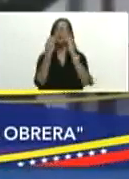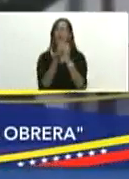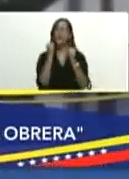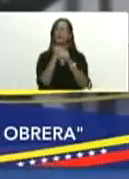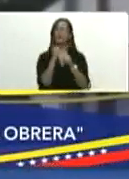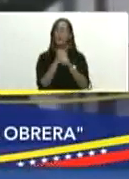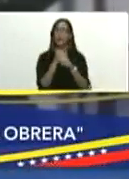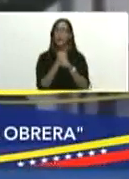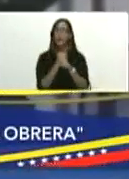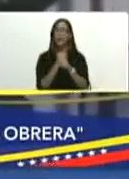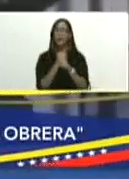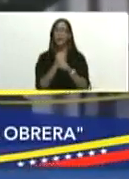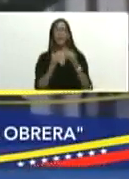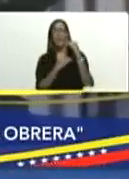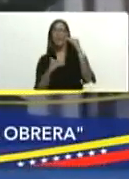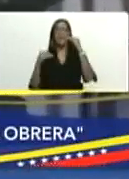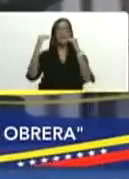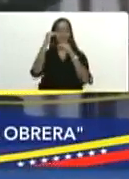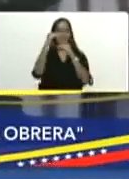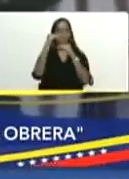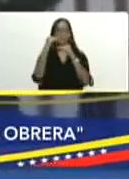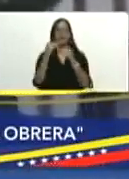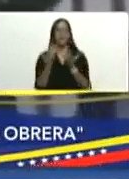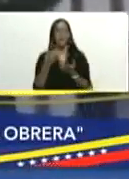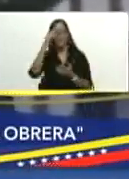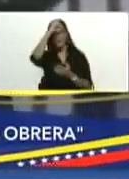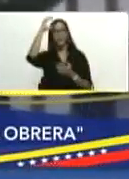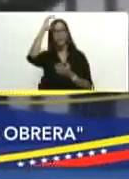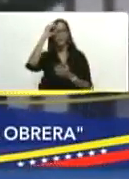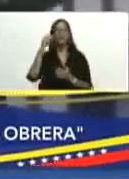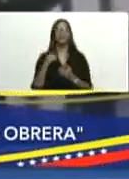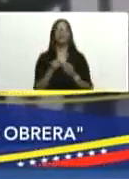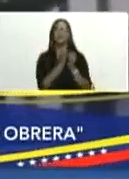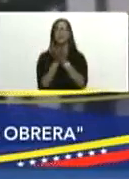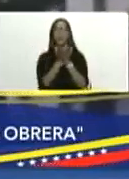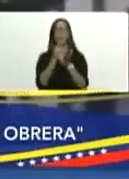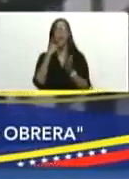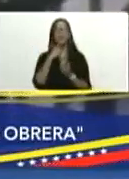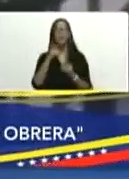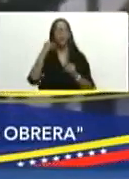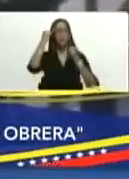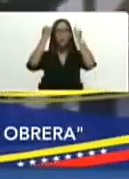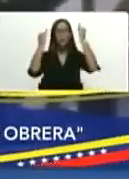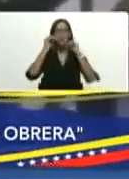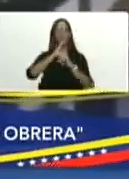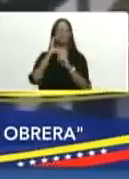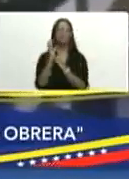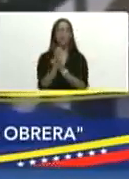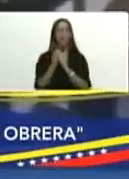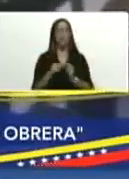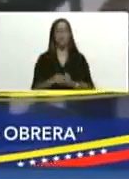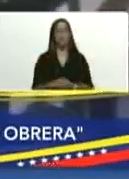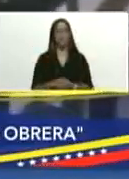de altísimo nivel académico político ideológico cultural tenemos la universidad